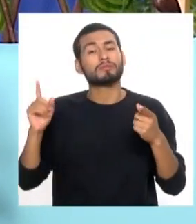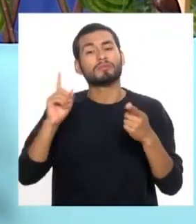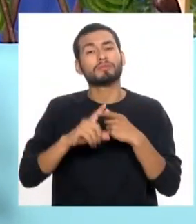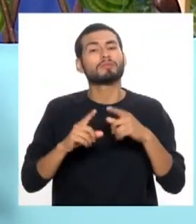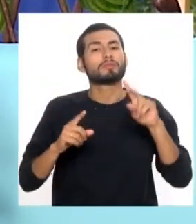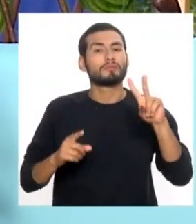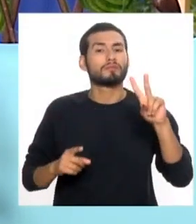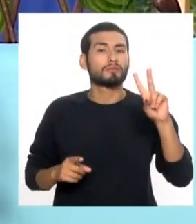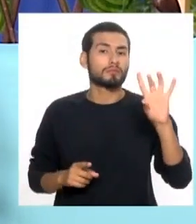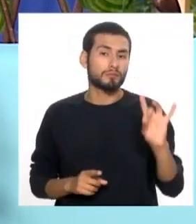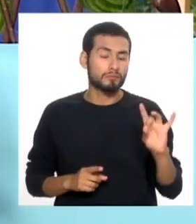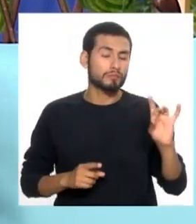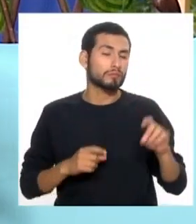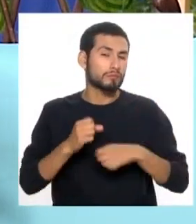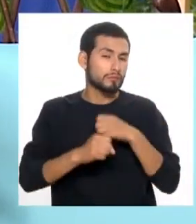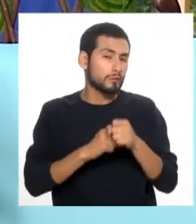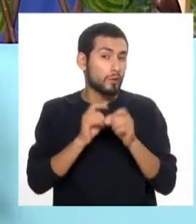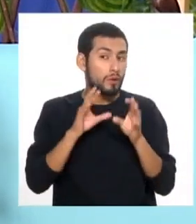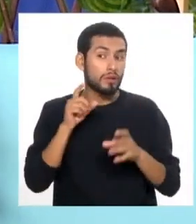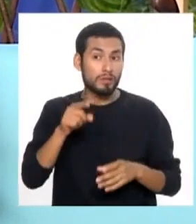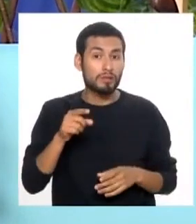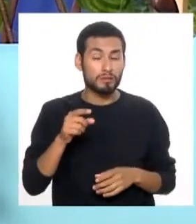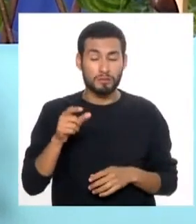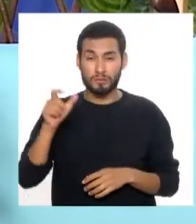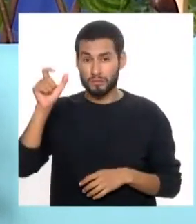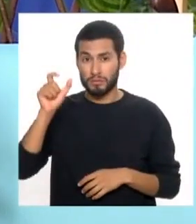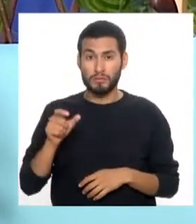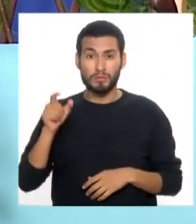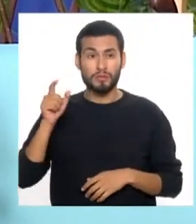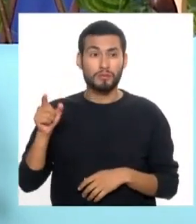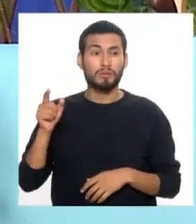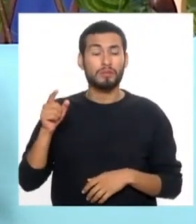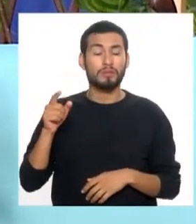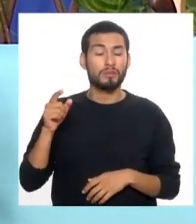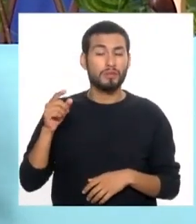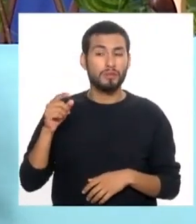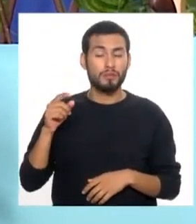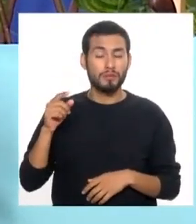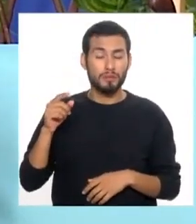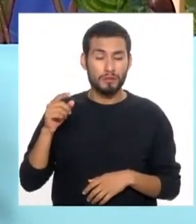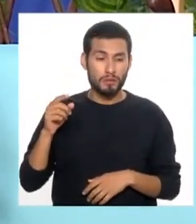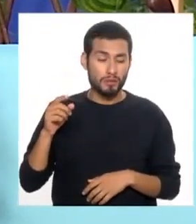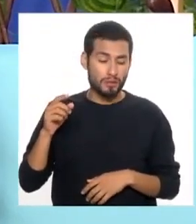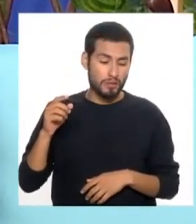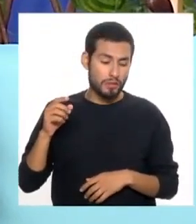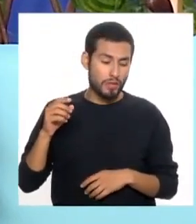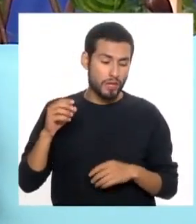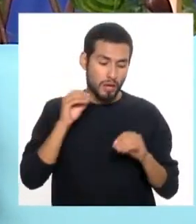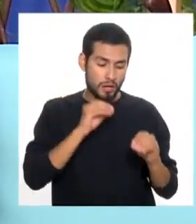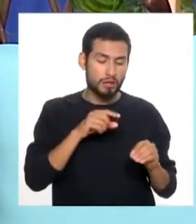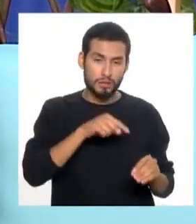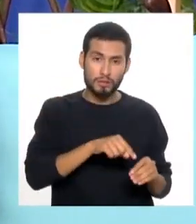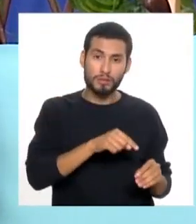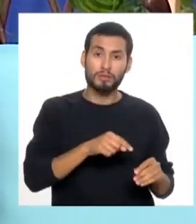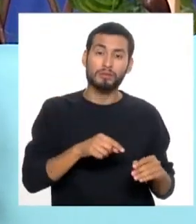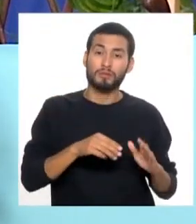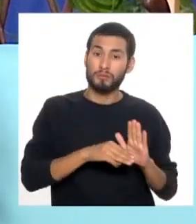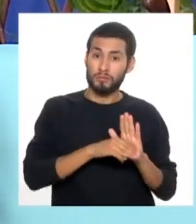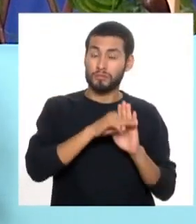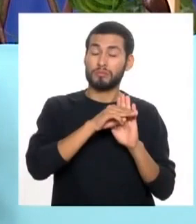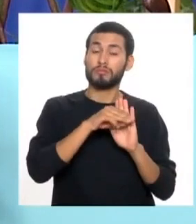caso, cuando el alimentista, hablamos de un niño que ya ha establecido la edad de la